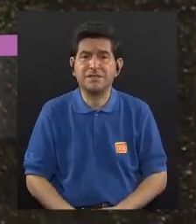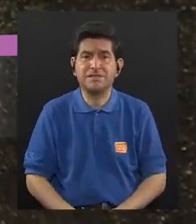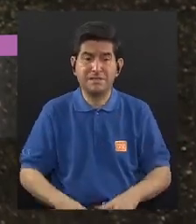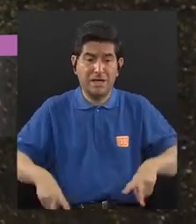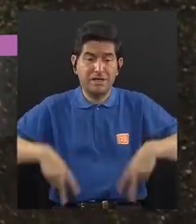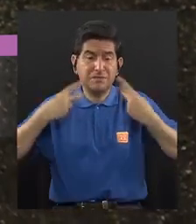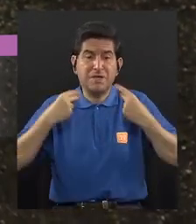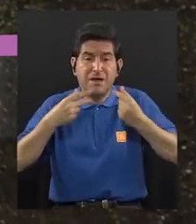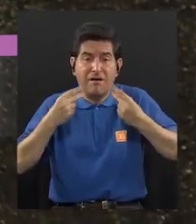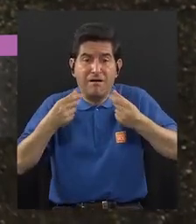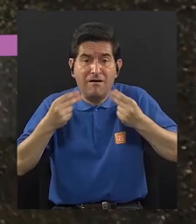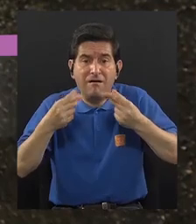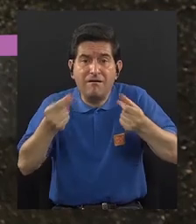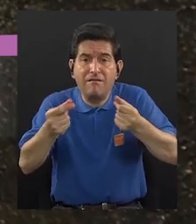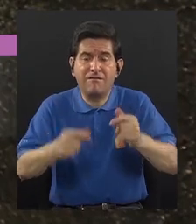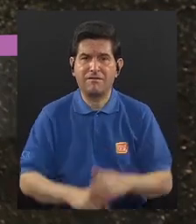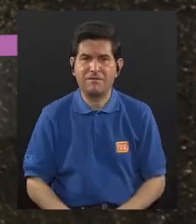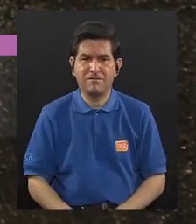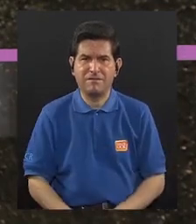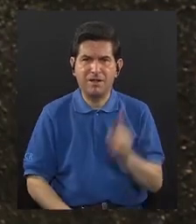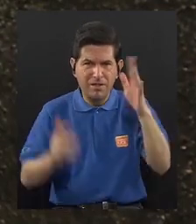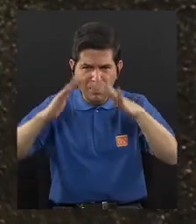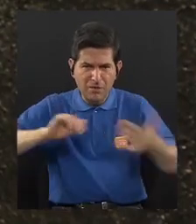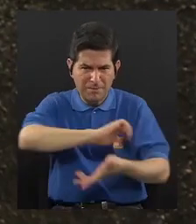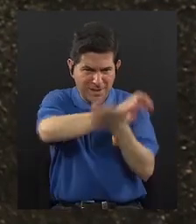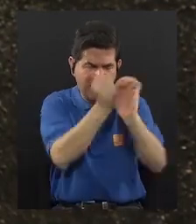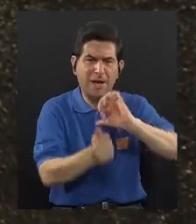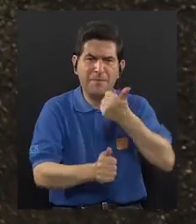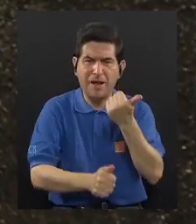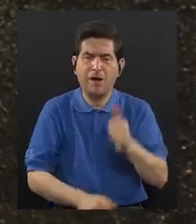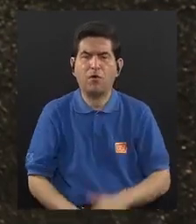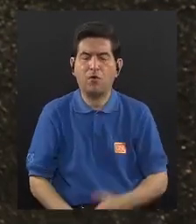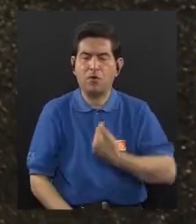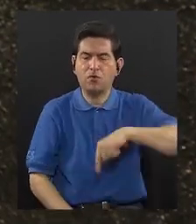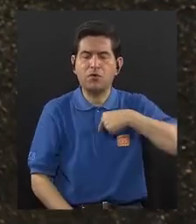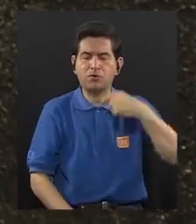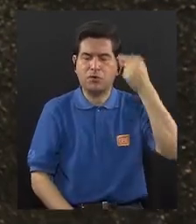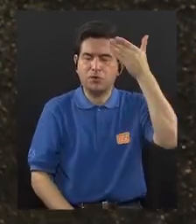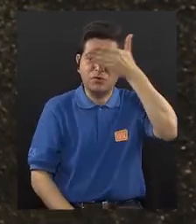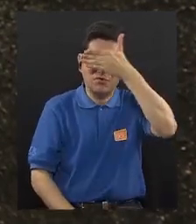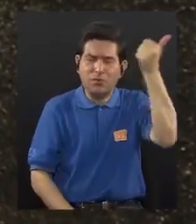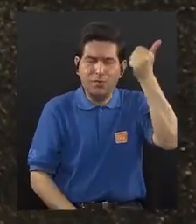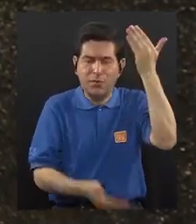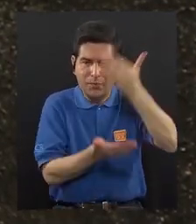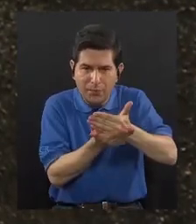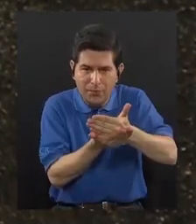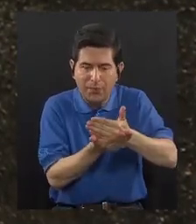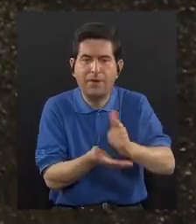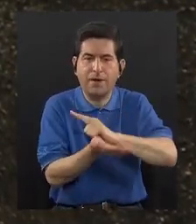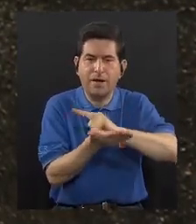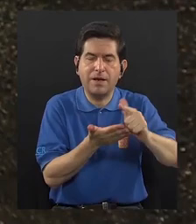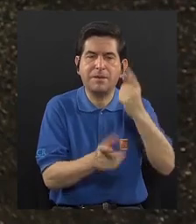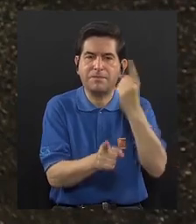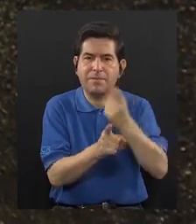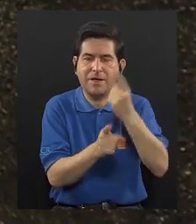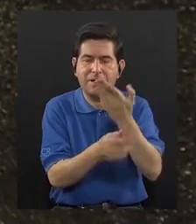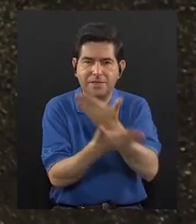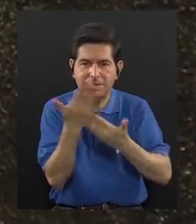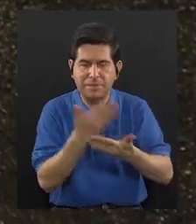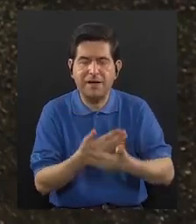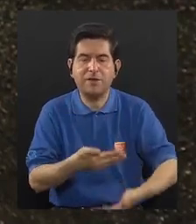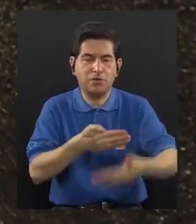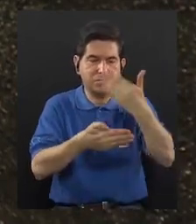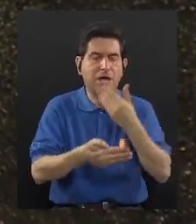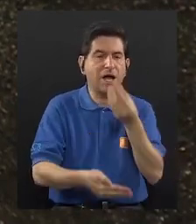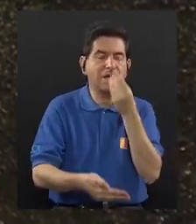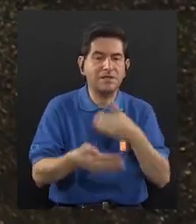la vida tan vertiginosa que estamos llevando pues pasar de un ambiente a otro se nos olvida hacer una pausa y lavarnos correctamente las manos antes